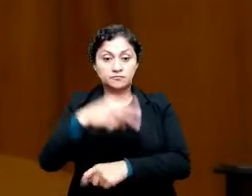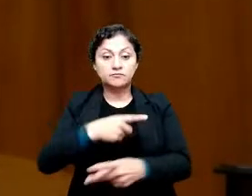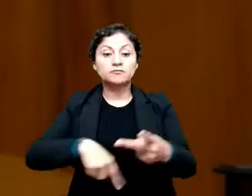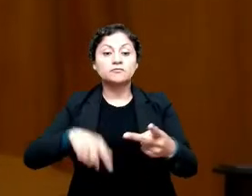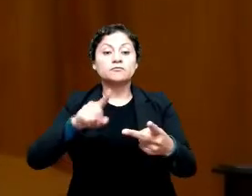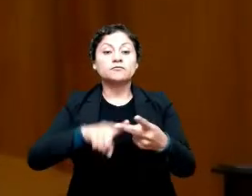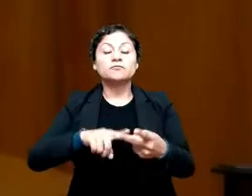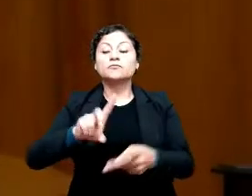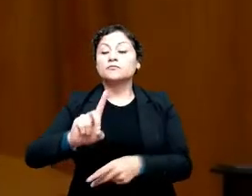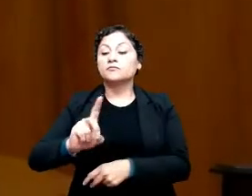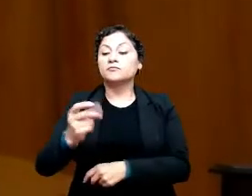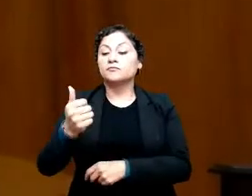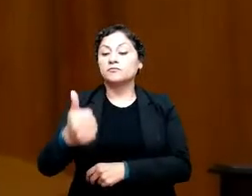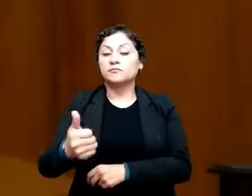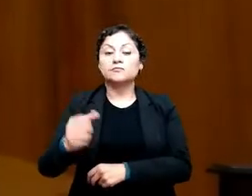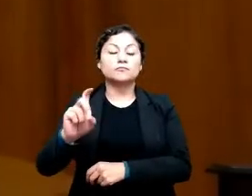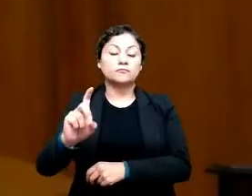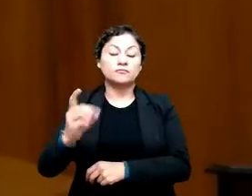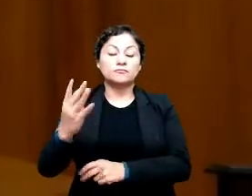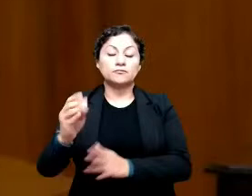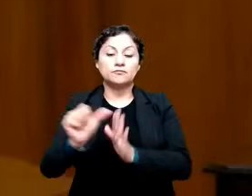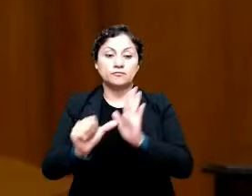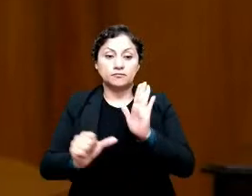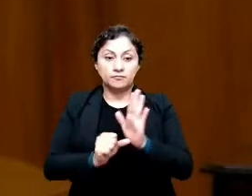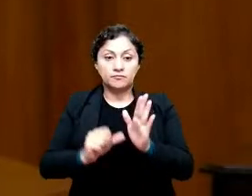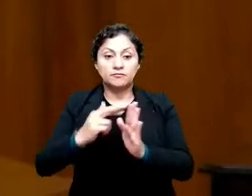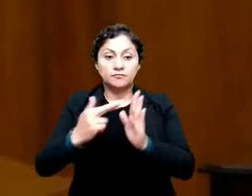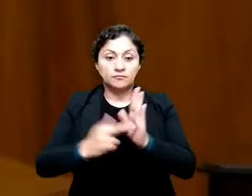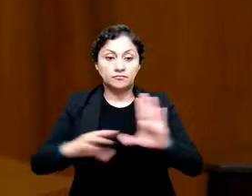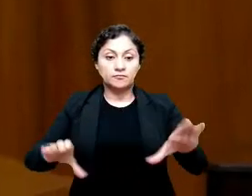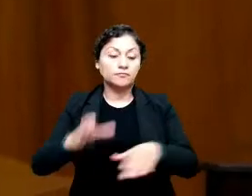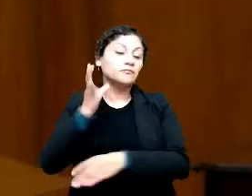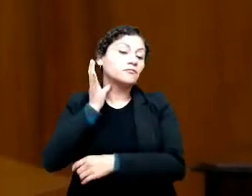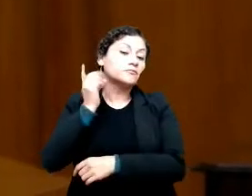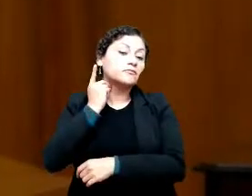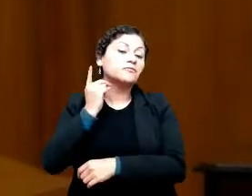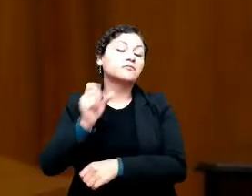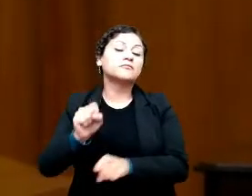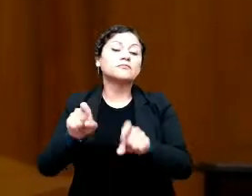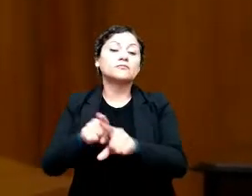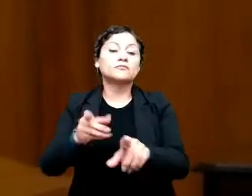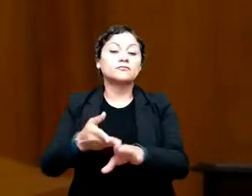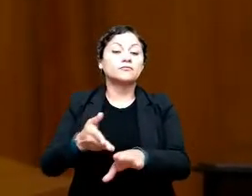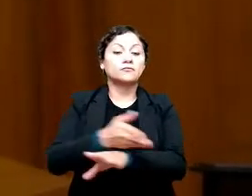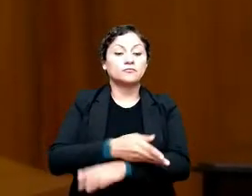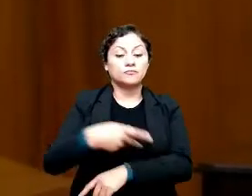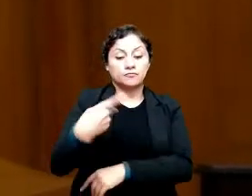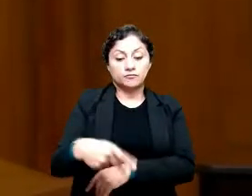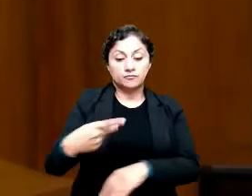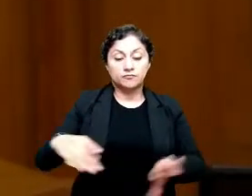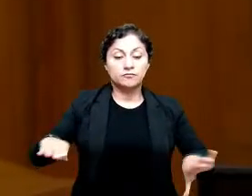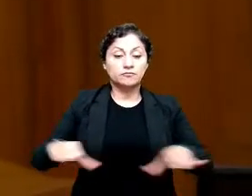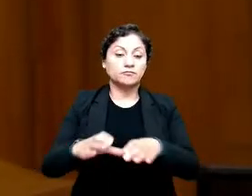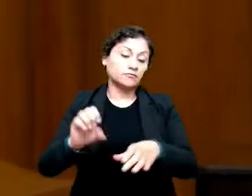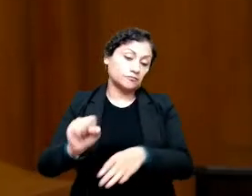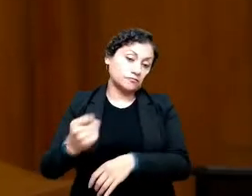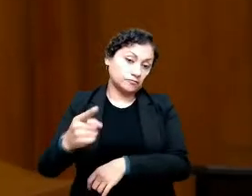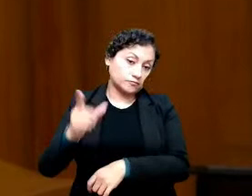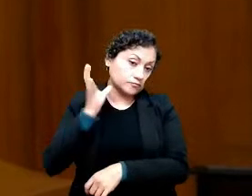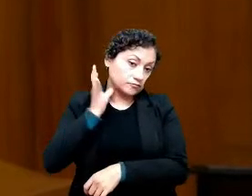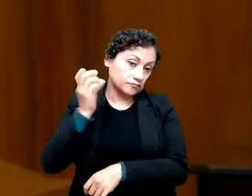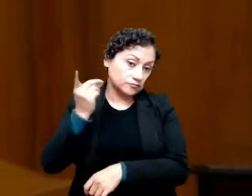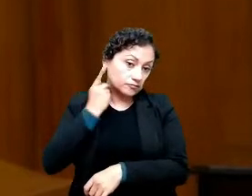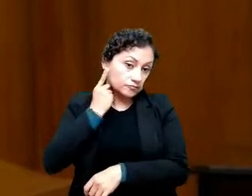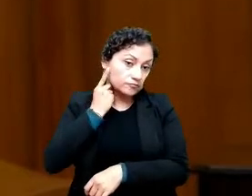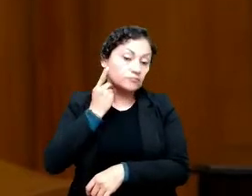Ley Orgánica del Poder Legislativo, así como en el acuerdo de la 61ª Legislatura publicado en la